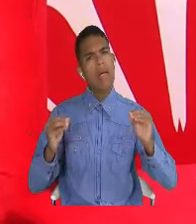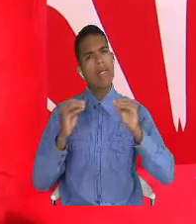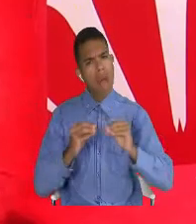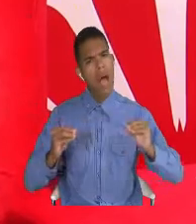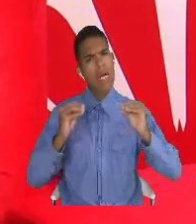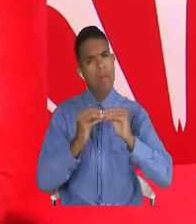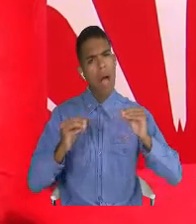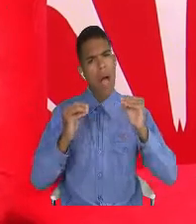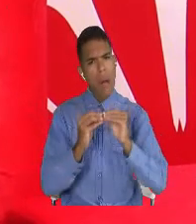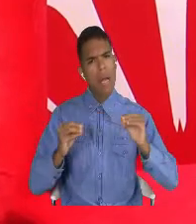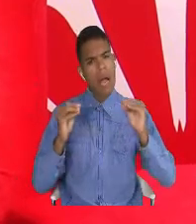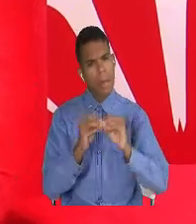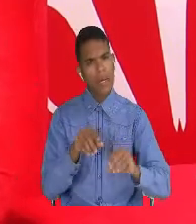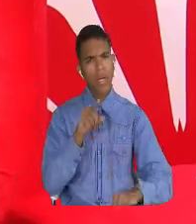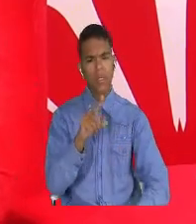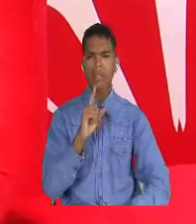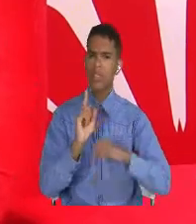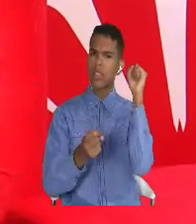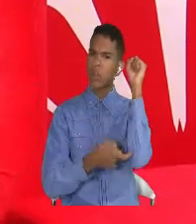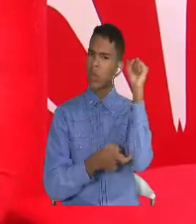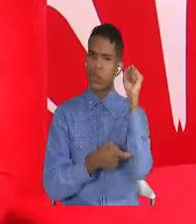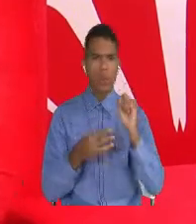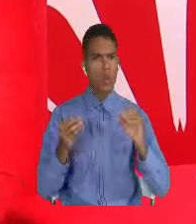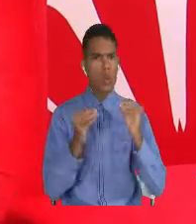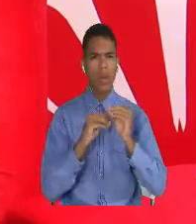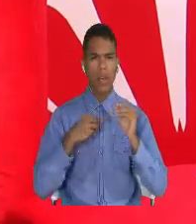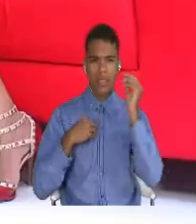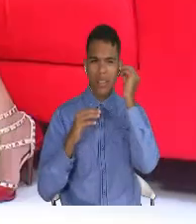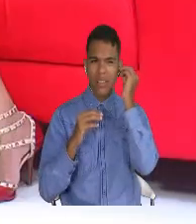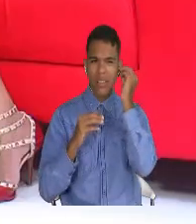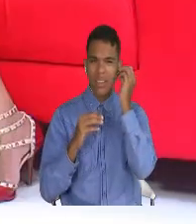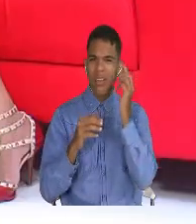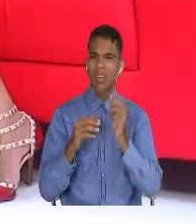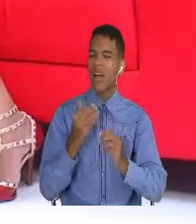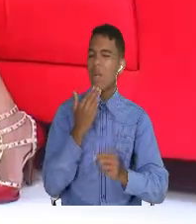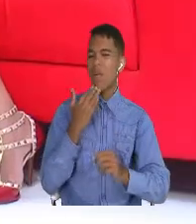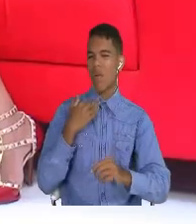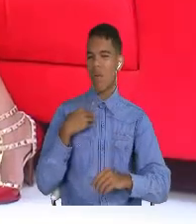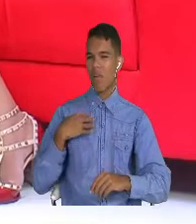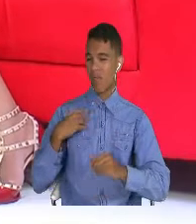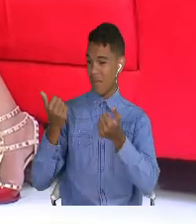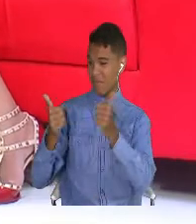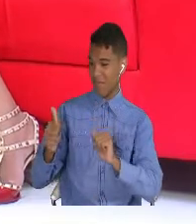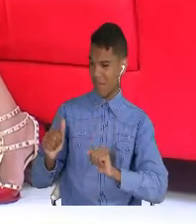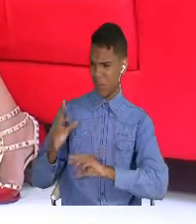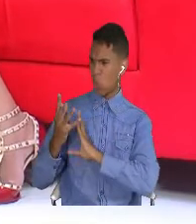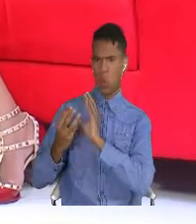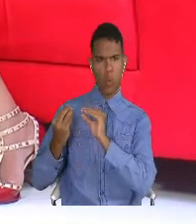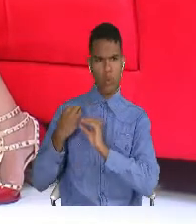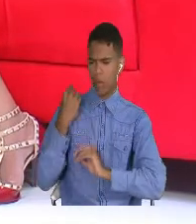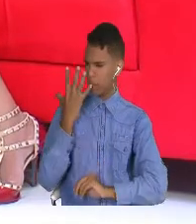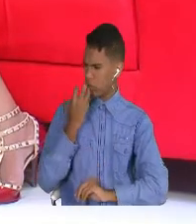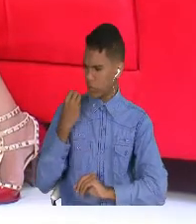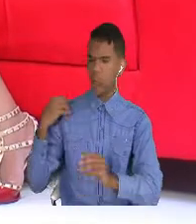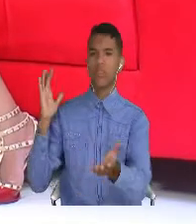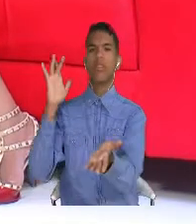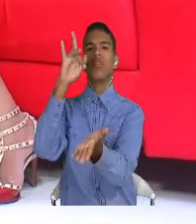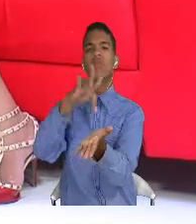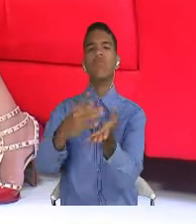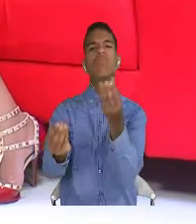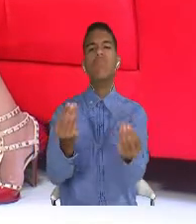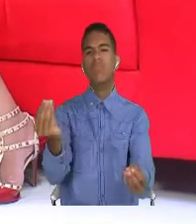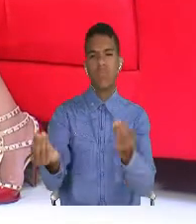arreglarse una cosita más. Cuando les llega una paciente así, ¿ustedes qué hacen? Es complicado porque nosotras